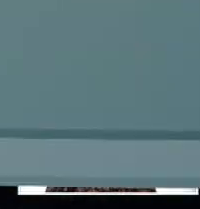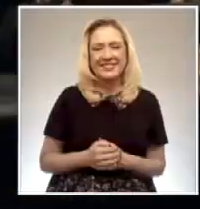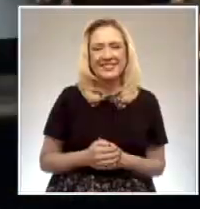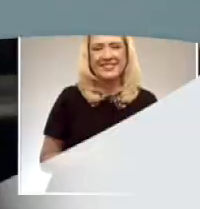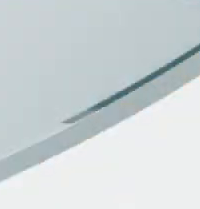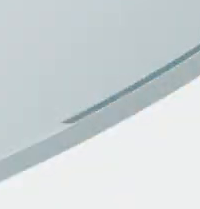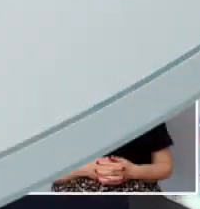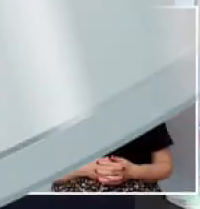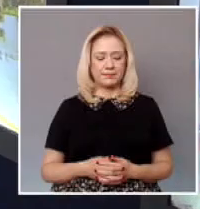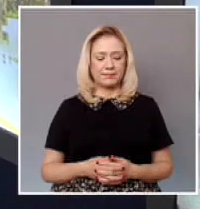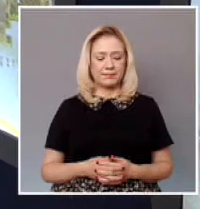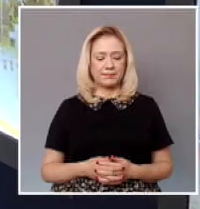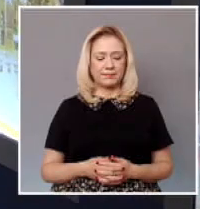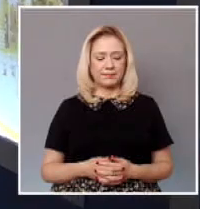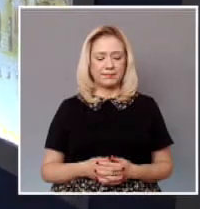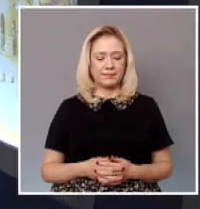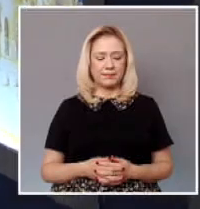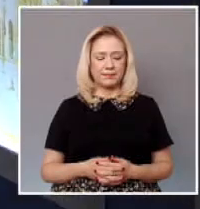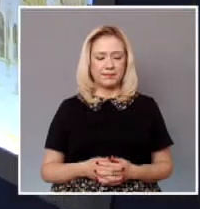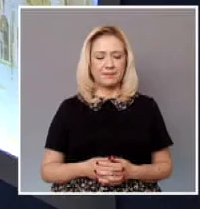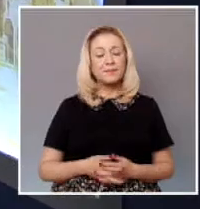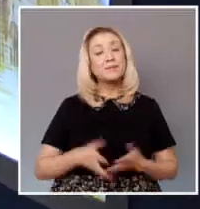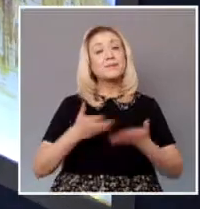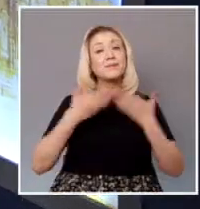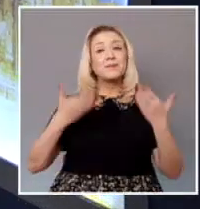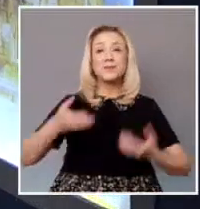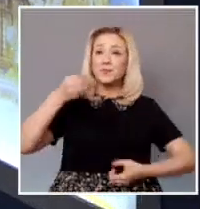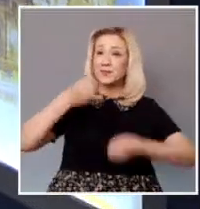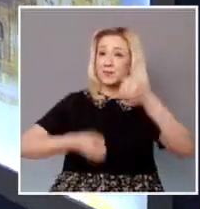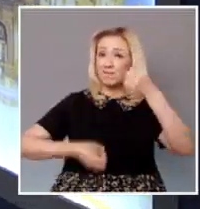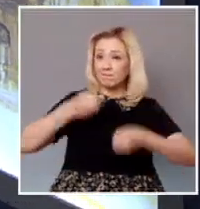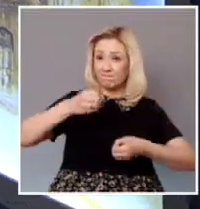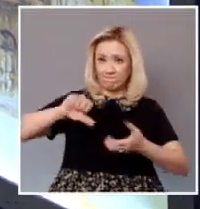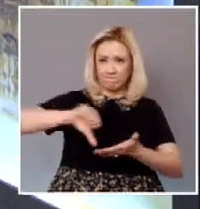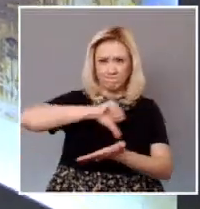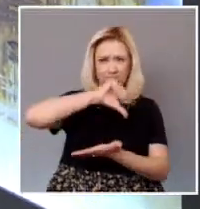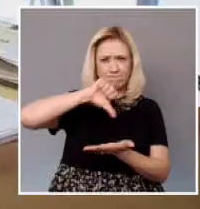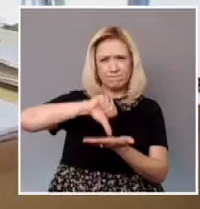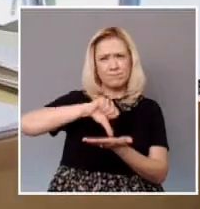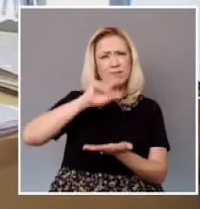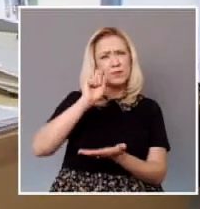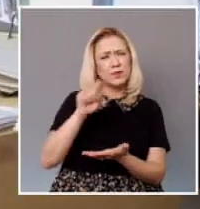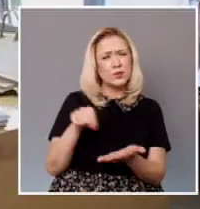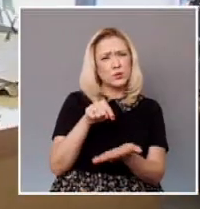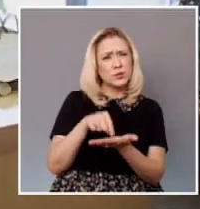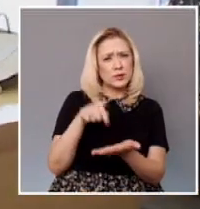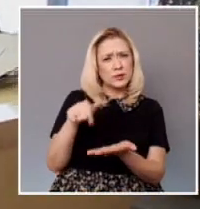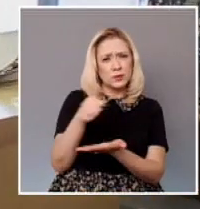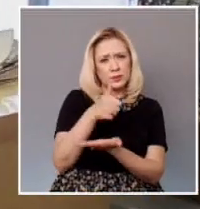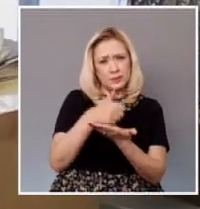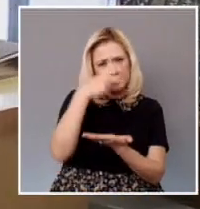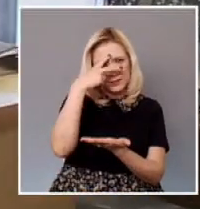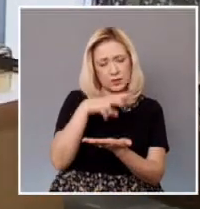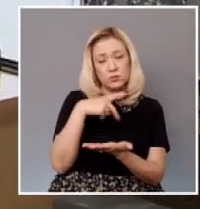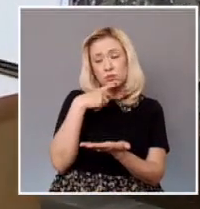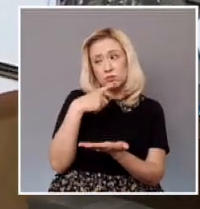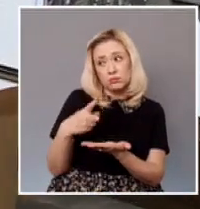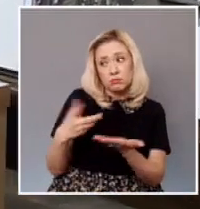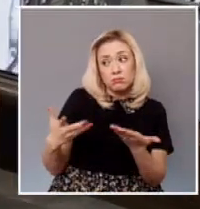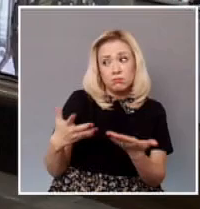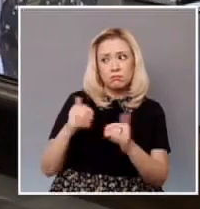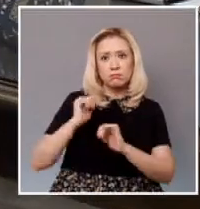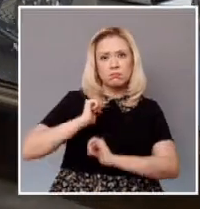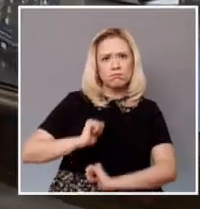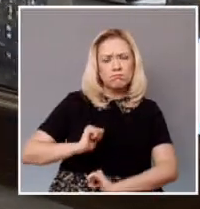Federación. El Pleno Regional de la Región Centro-Norte, con residencia en la capital del país, determinó que la Autoridad Judicial Federal es